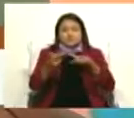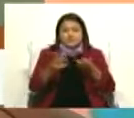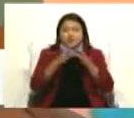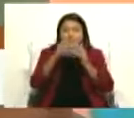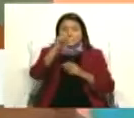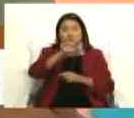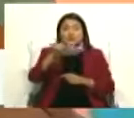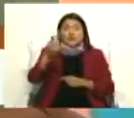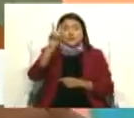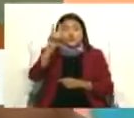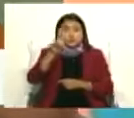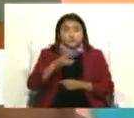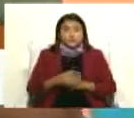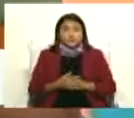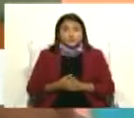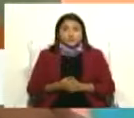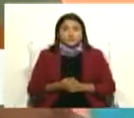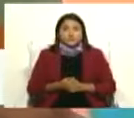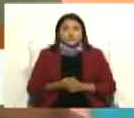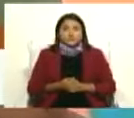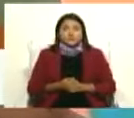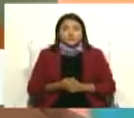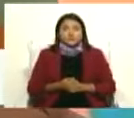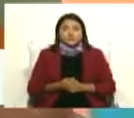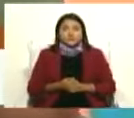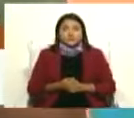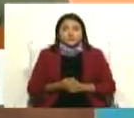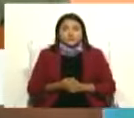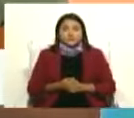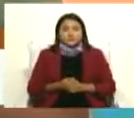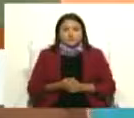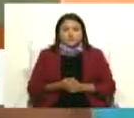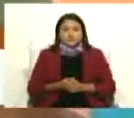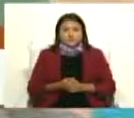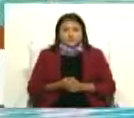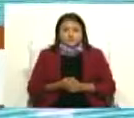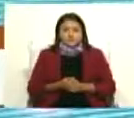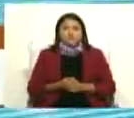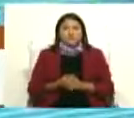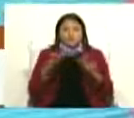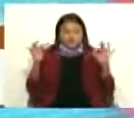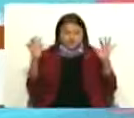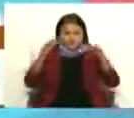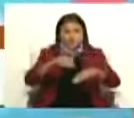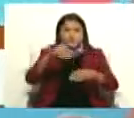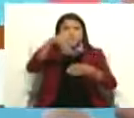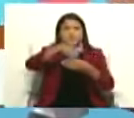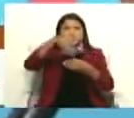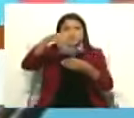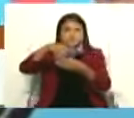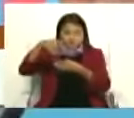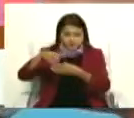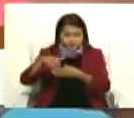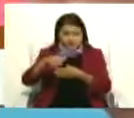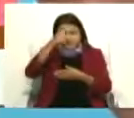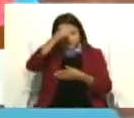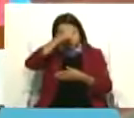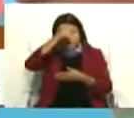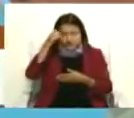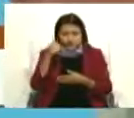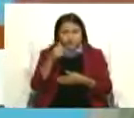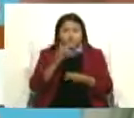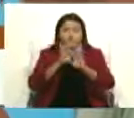que amamos esta patria, que sentimos esta patria en el corazón, que nos movilicemos esta semana y especialmente el domingo para defender